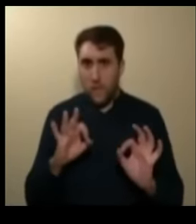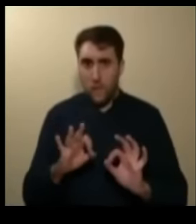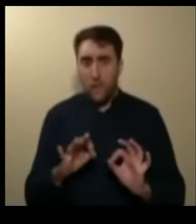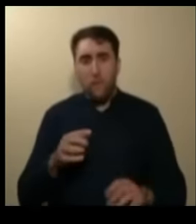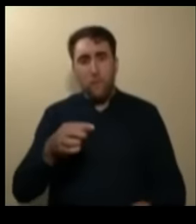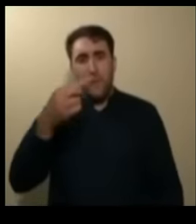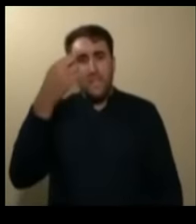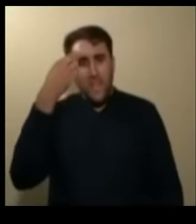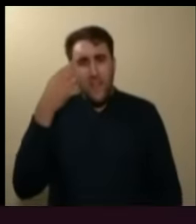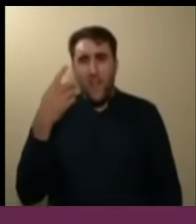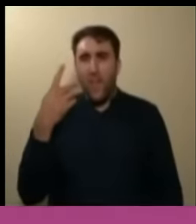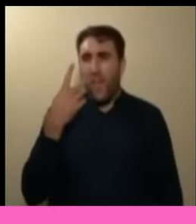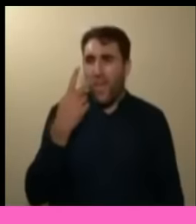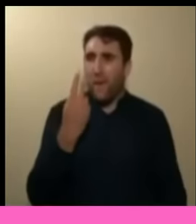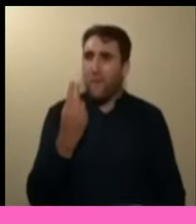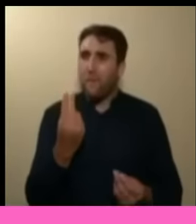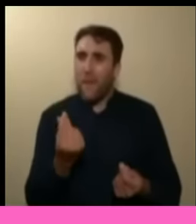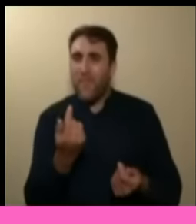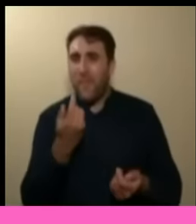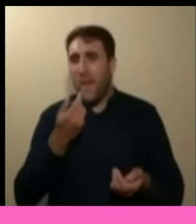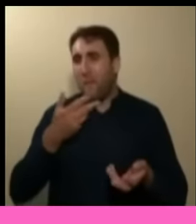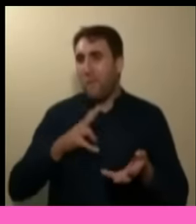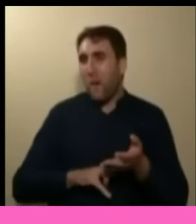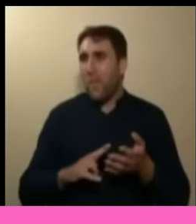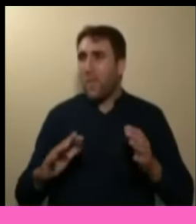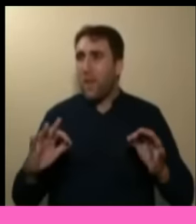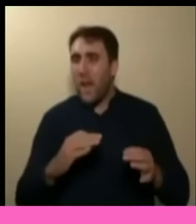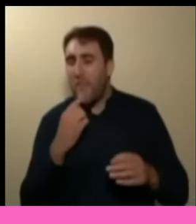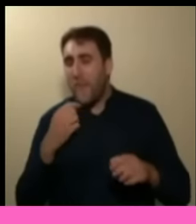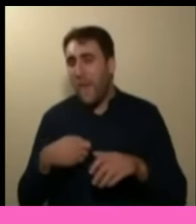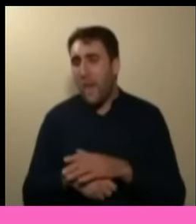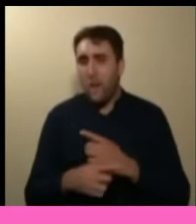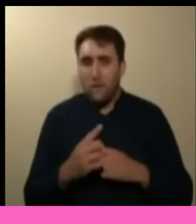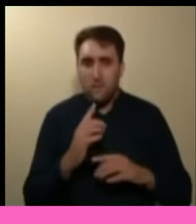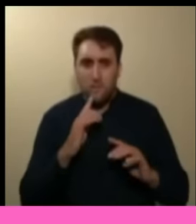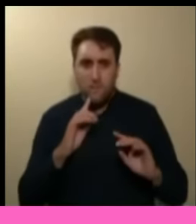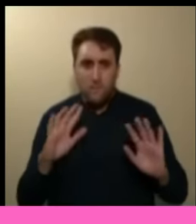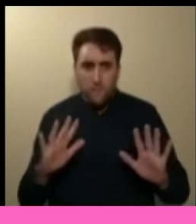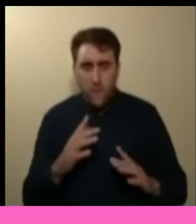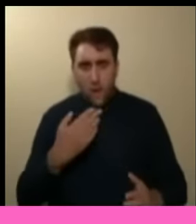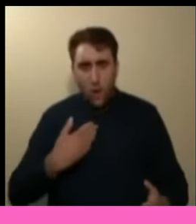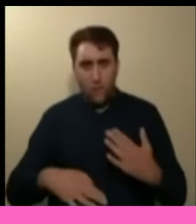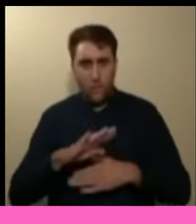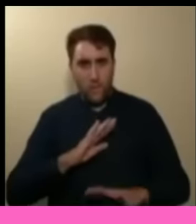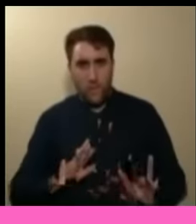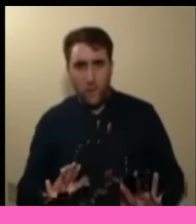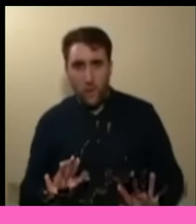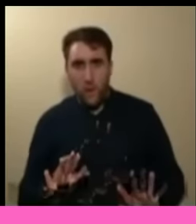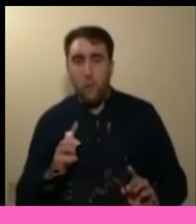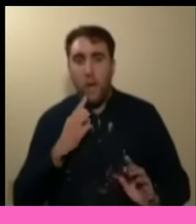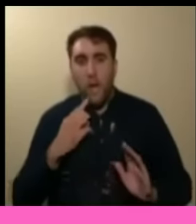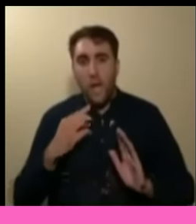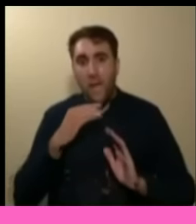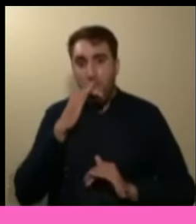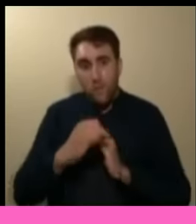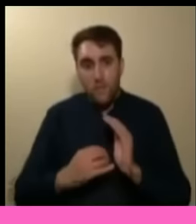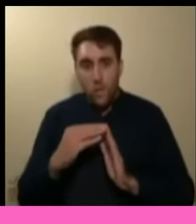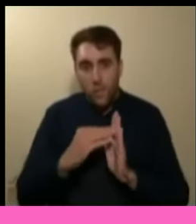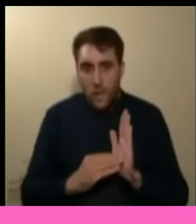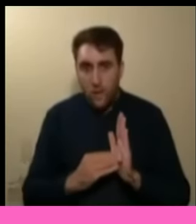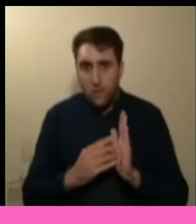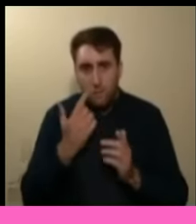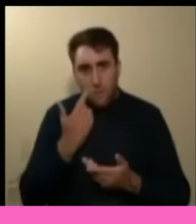evasión, asociar esto con la ilegalidad, por lo menos ofende. Y más cuando los datos están empezando a dar todo lo contrario.